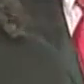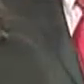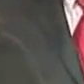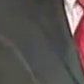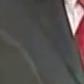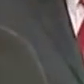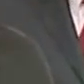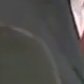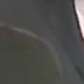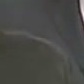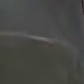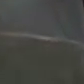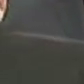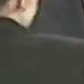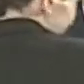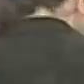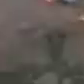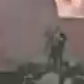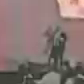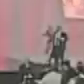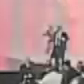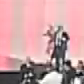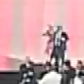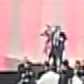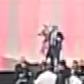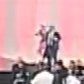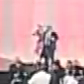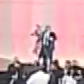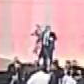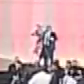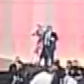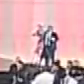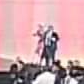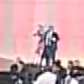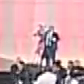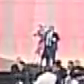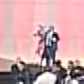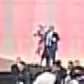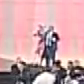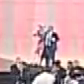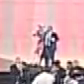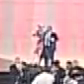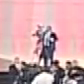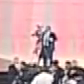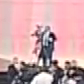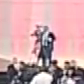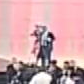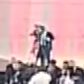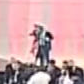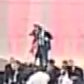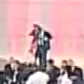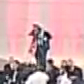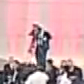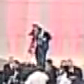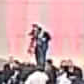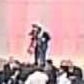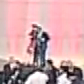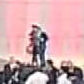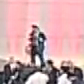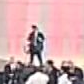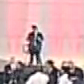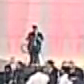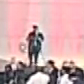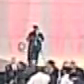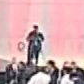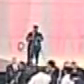De esta manera se le reconoce la labor periodística a los colegas comunicadores de Radio